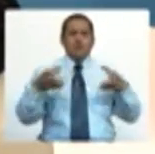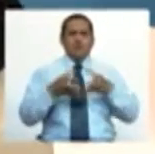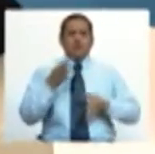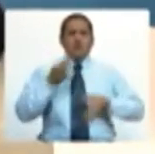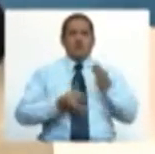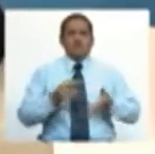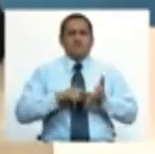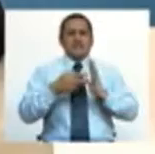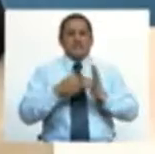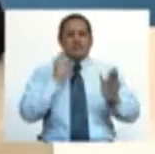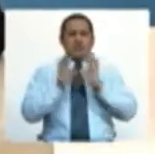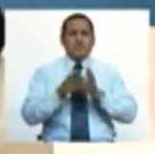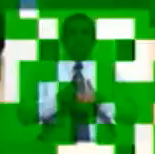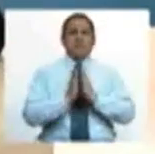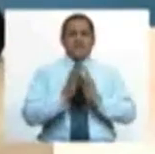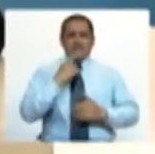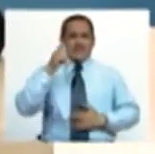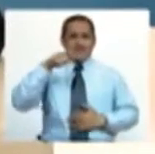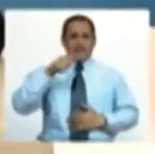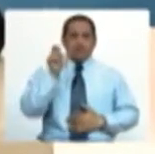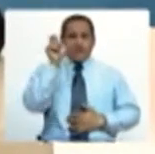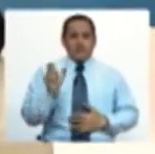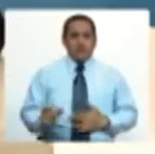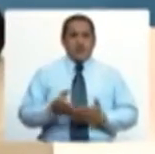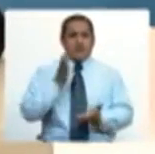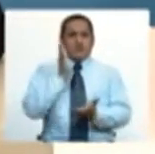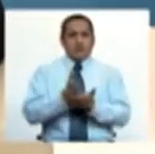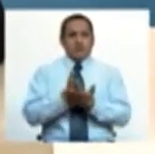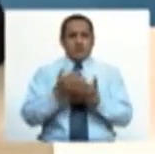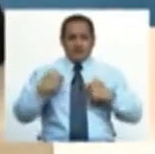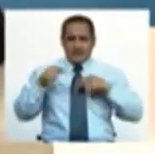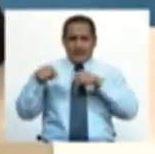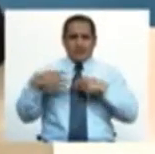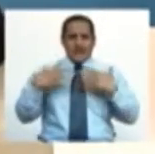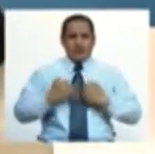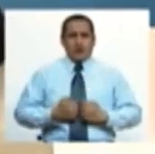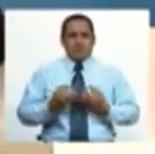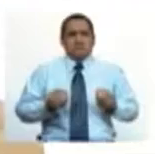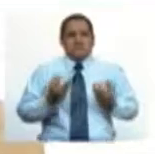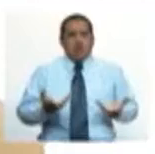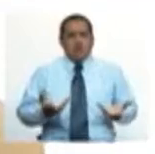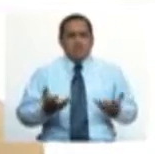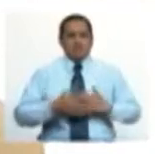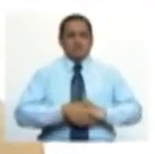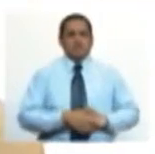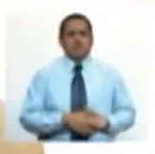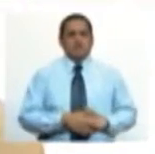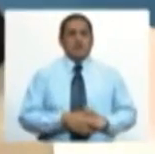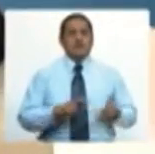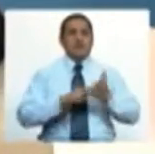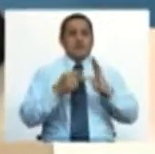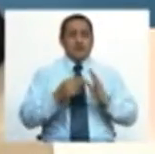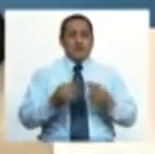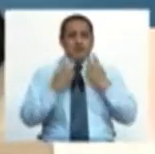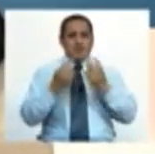tribunal es, ¿qué sentido tiene exigir que esté necesariamente el sentenciado si es que ya está su abogado? Si es que ya está representado legalmente, claro. Exactamente, lo